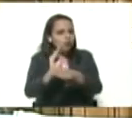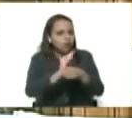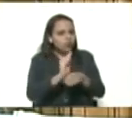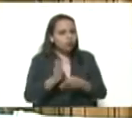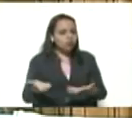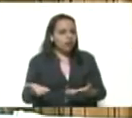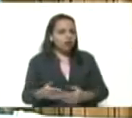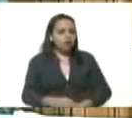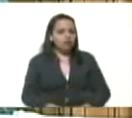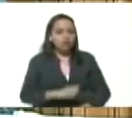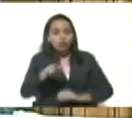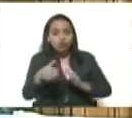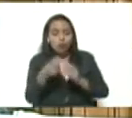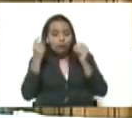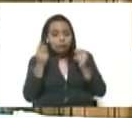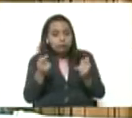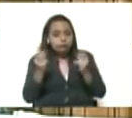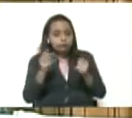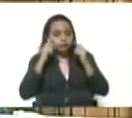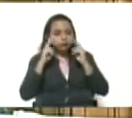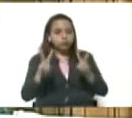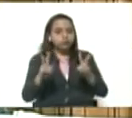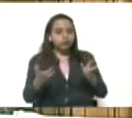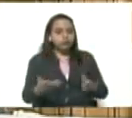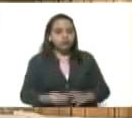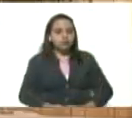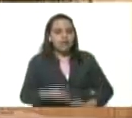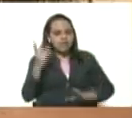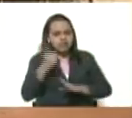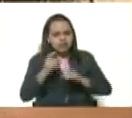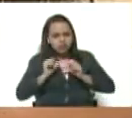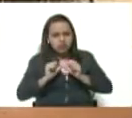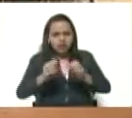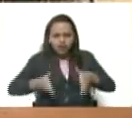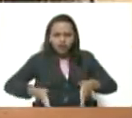mosca, y seguir avanzando.